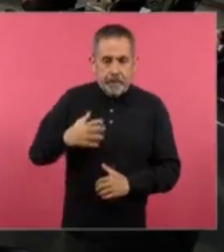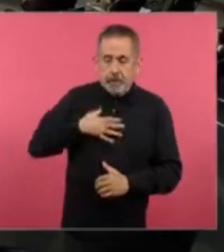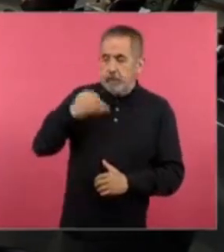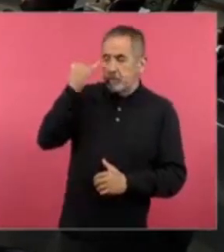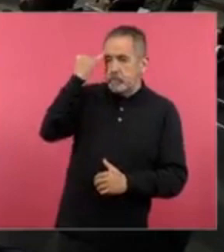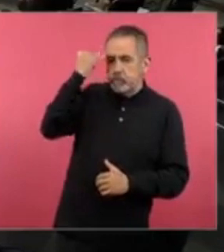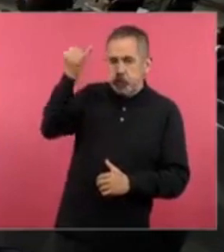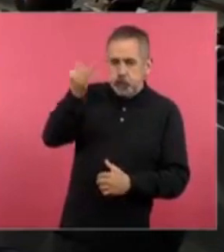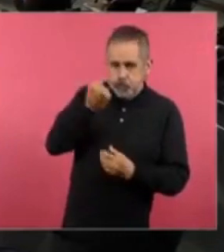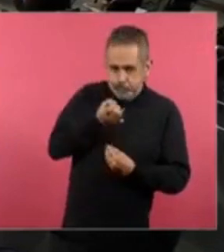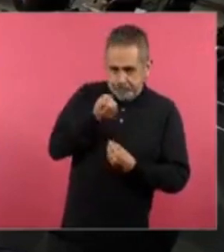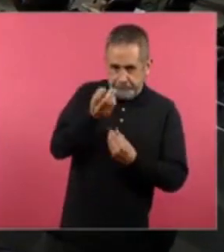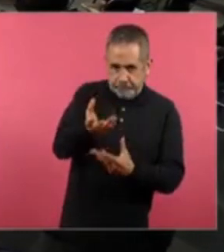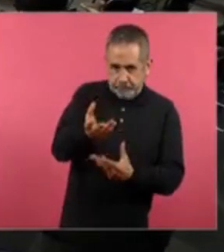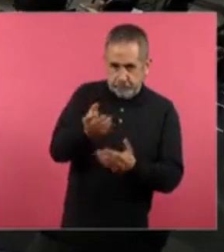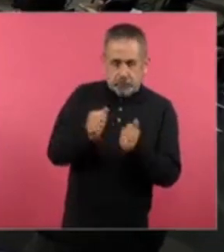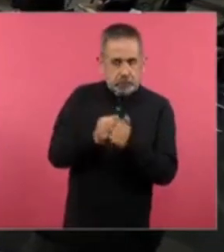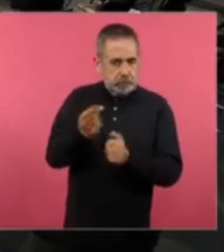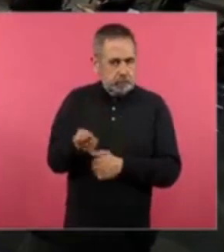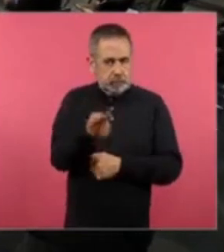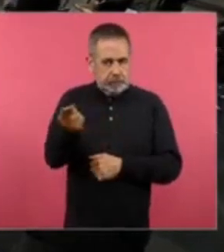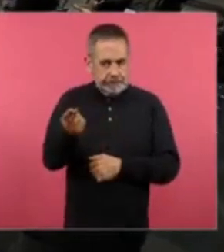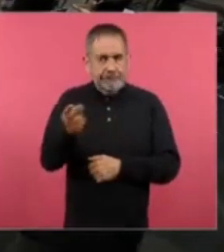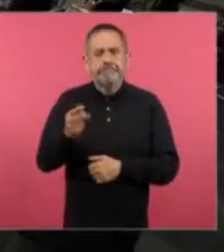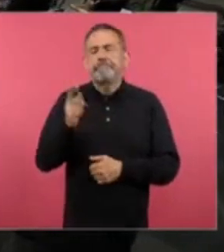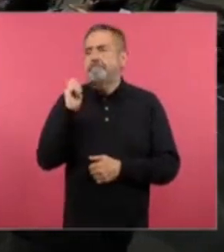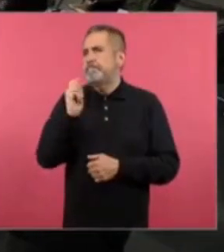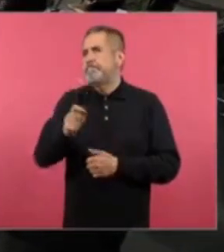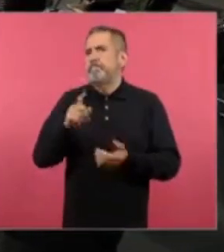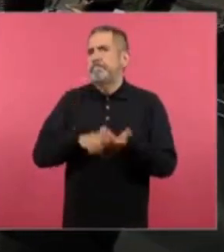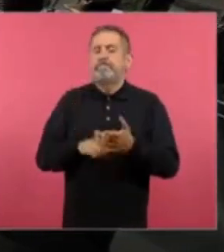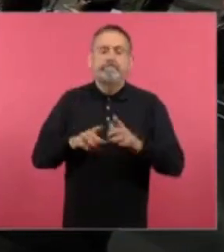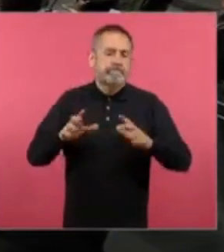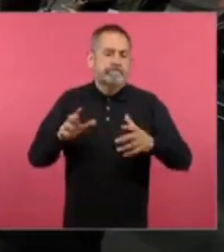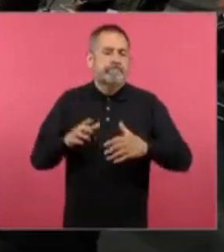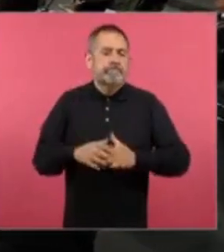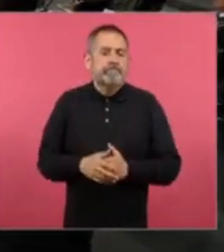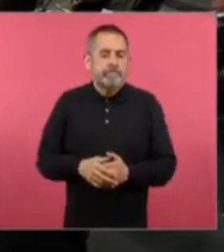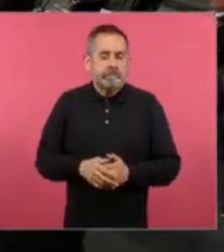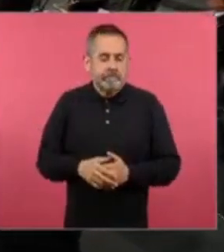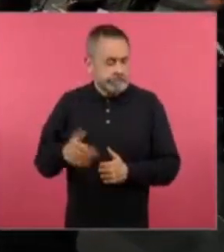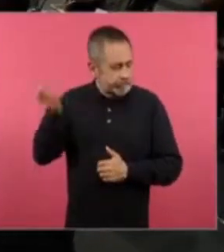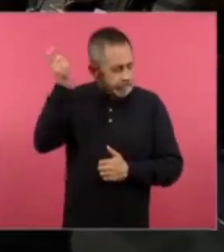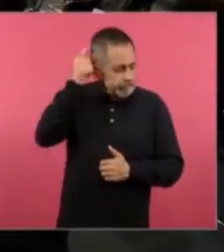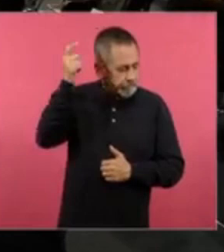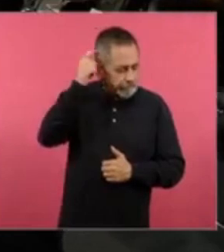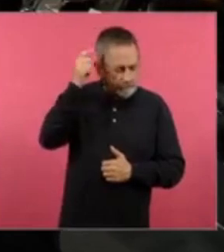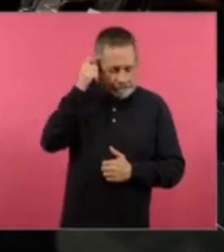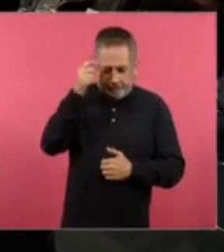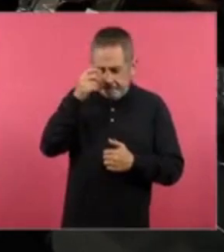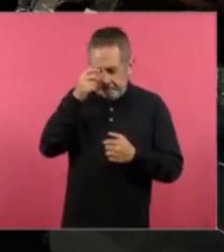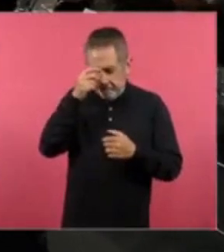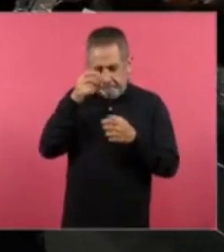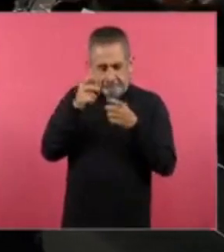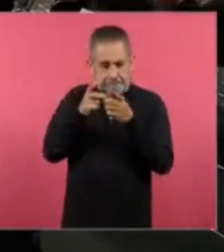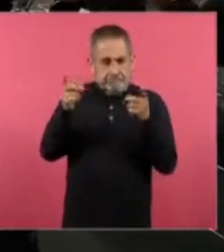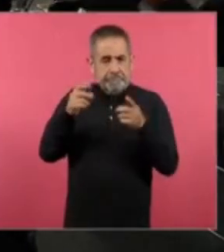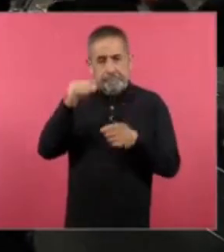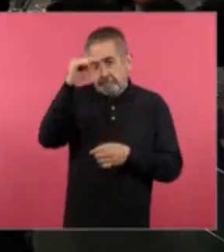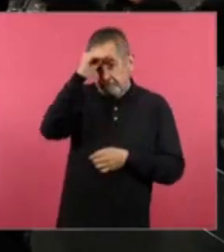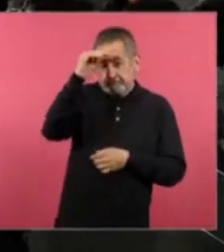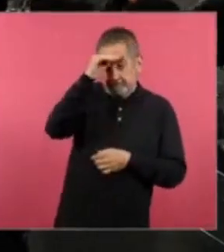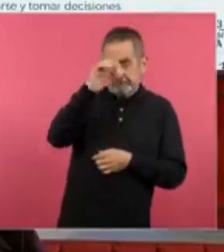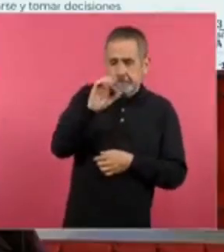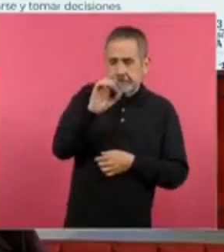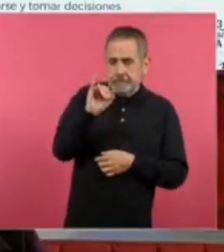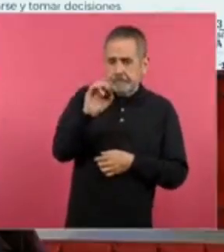quiero compartir con ustedes tienen que ver con el desarrollo del pensamiento científico y ejemplificar un